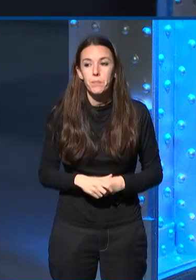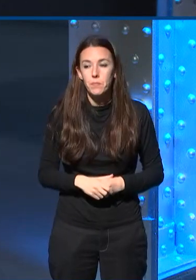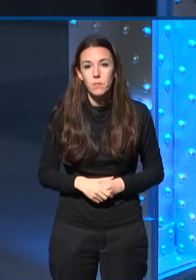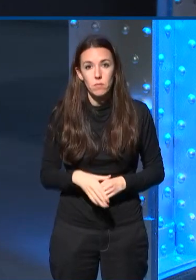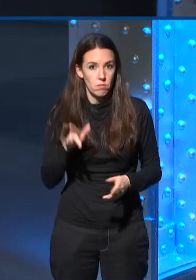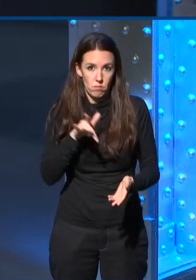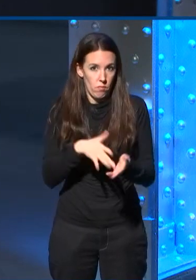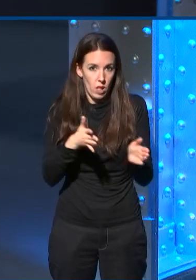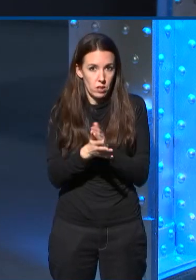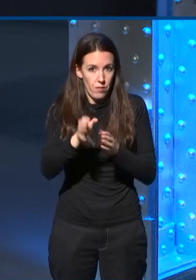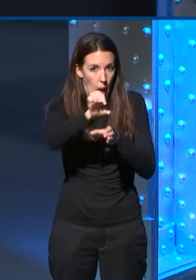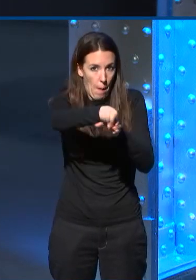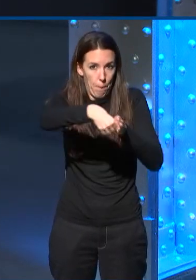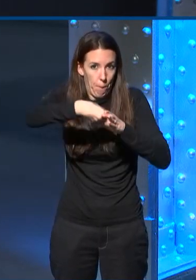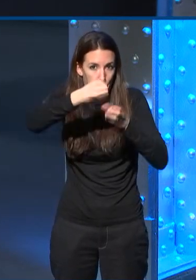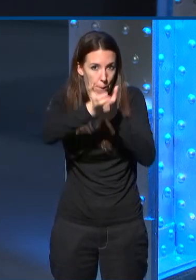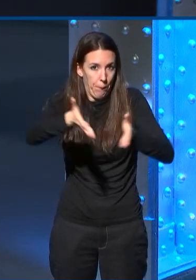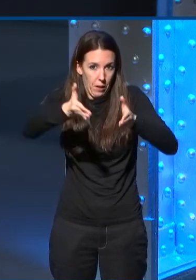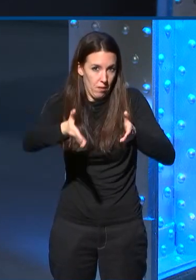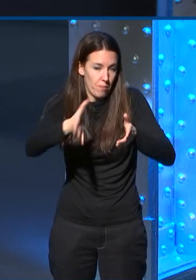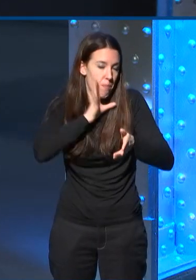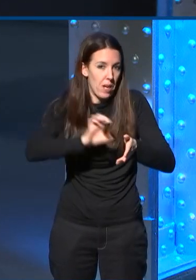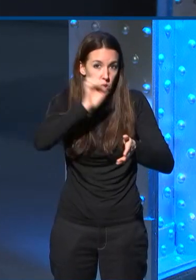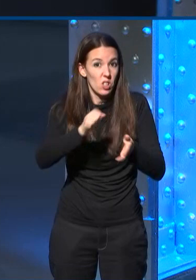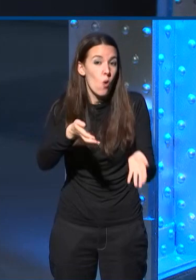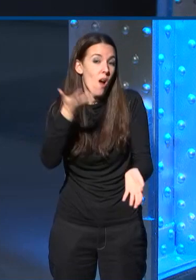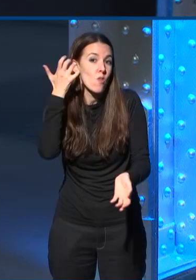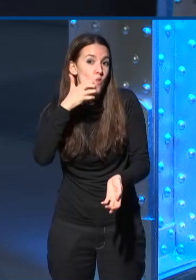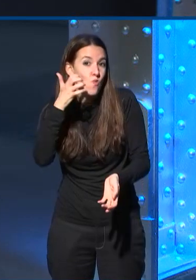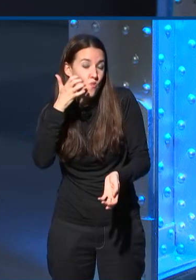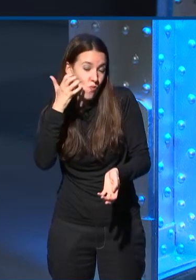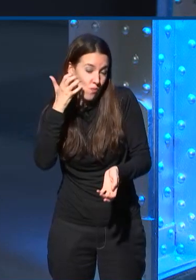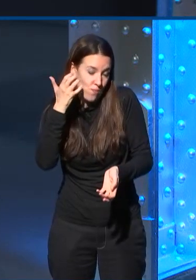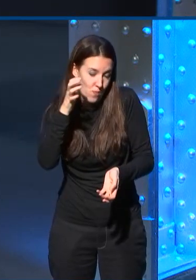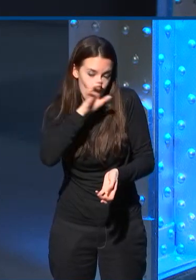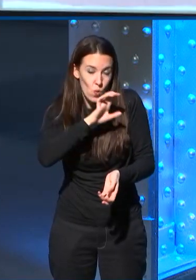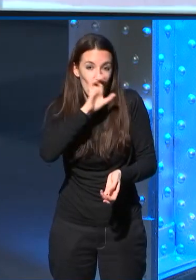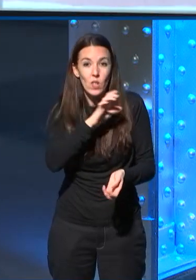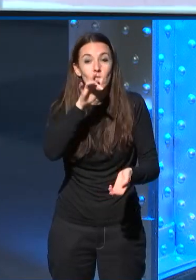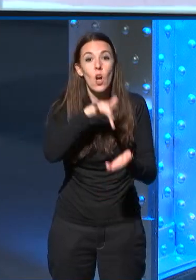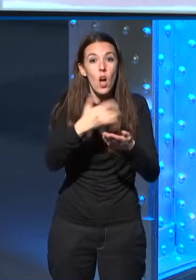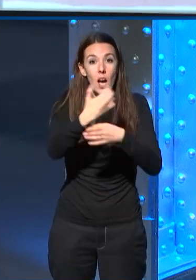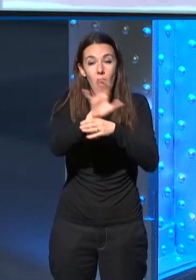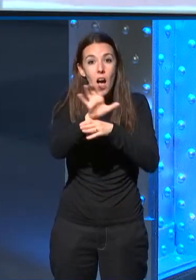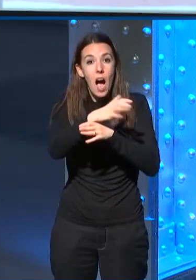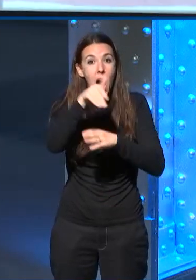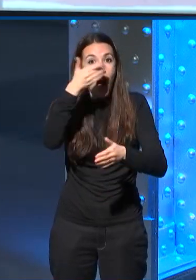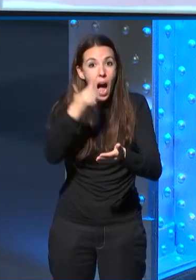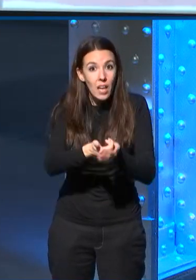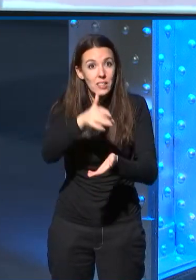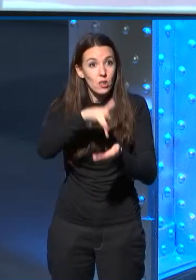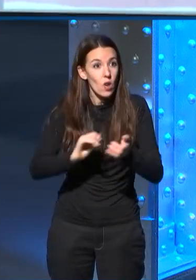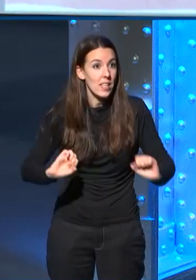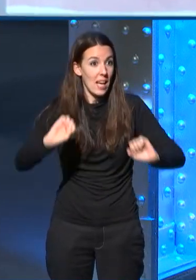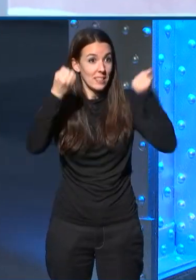Esto dejó un cráter preciosísimo y, bueno, como dato curioso, pues la estación meteorológica no estaba previsto que se encendiese hasta que no estuviésemos ya a salvo